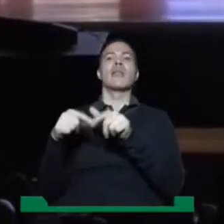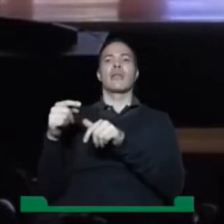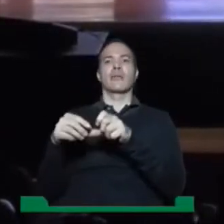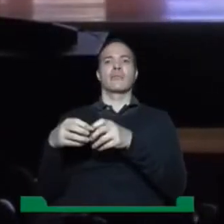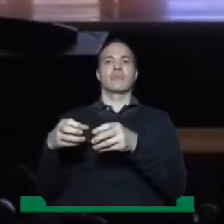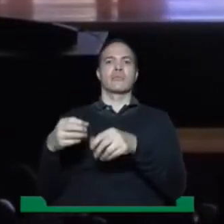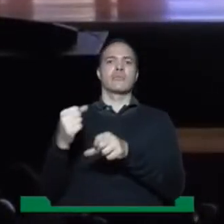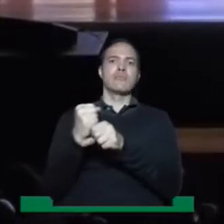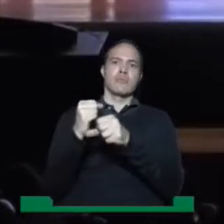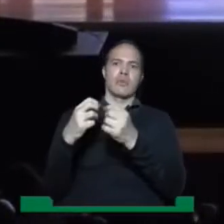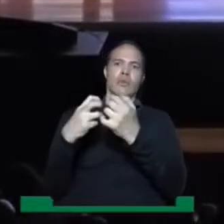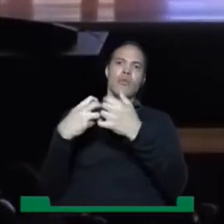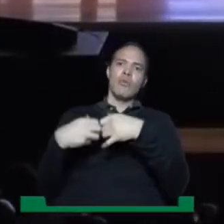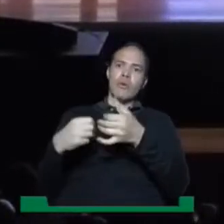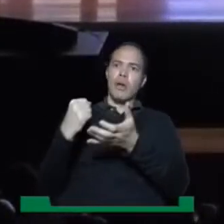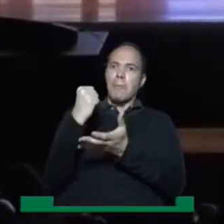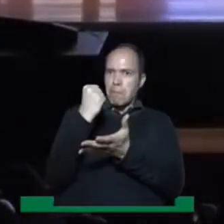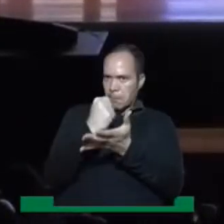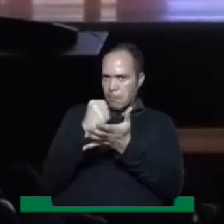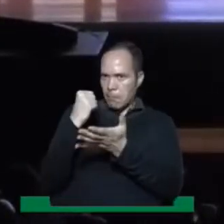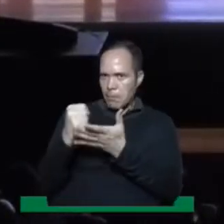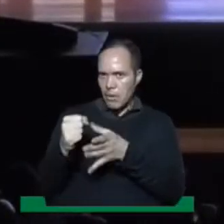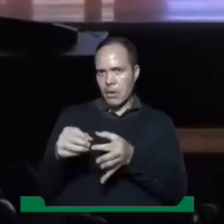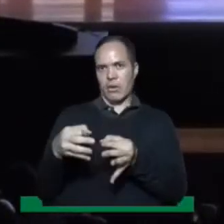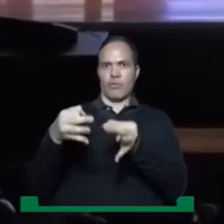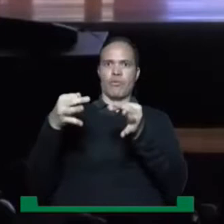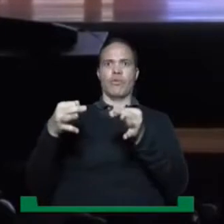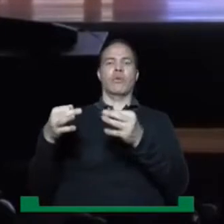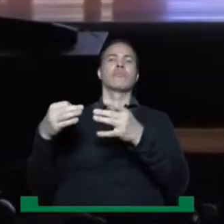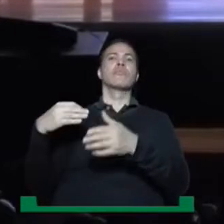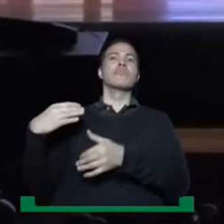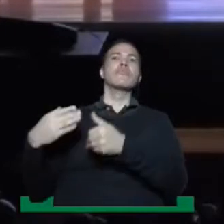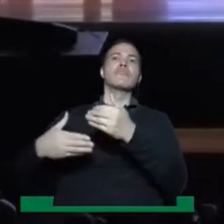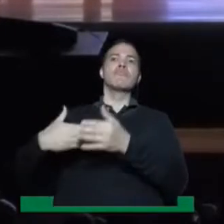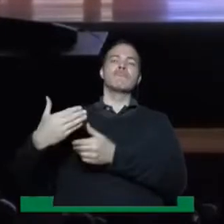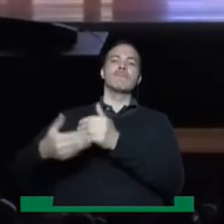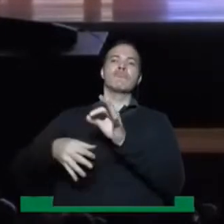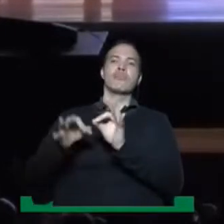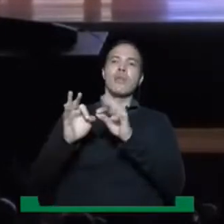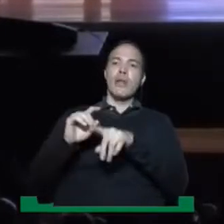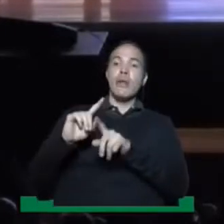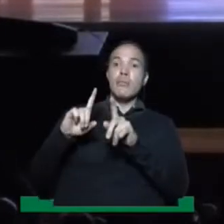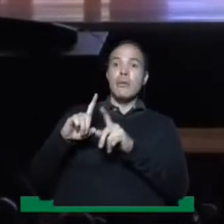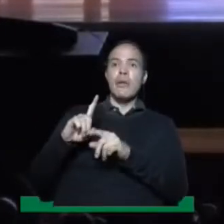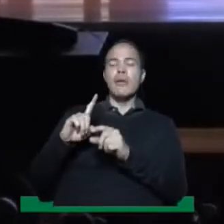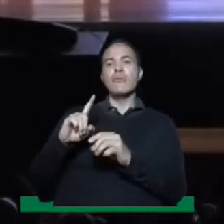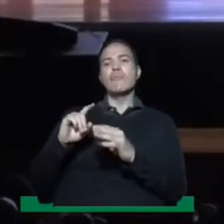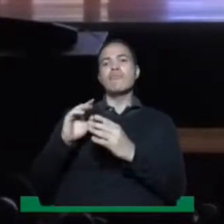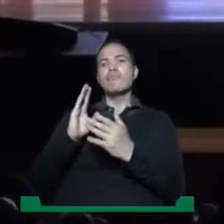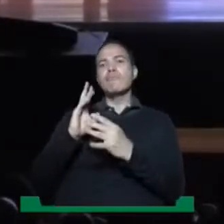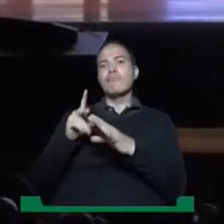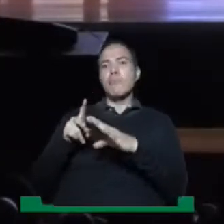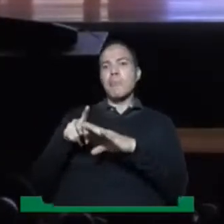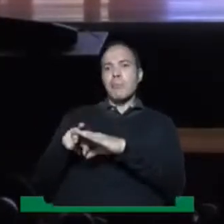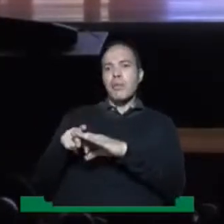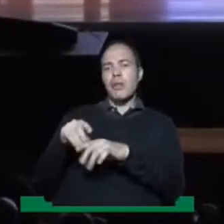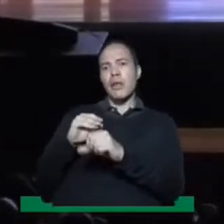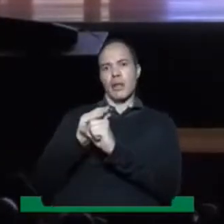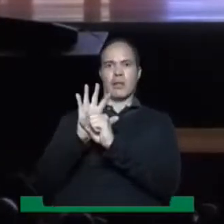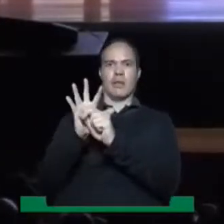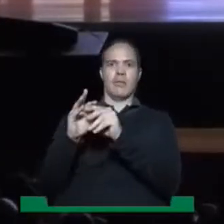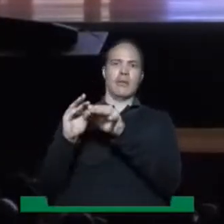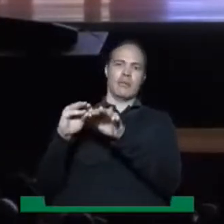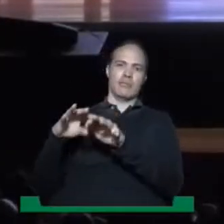y hasta ese punto pues iba todo muy bien hasta que llega el tema de la pandemia en cuanto a turismo social